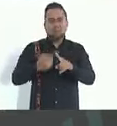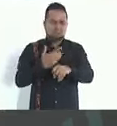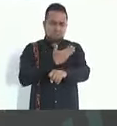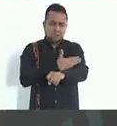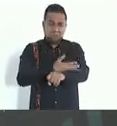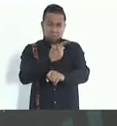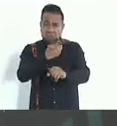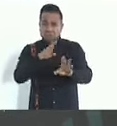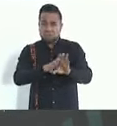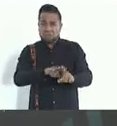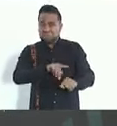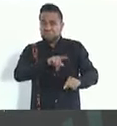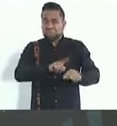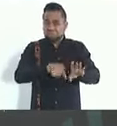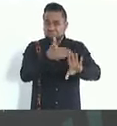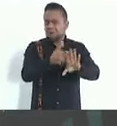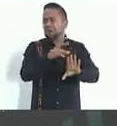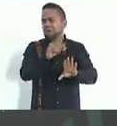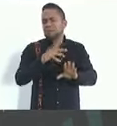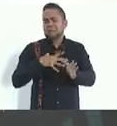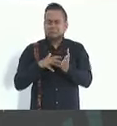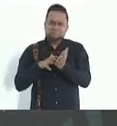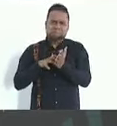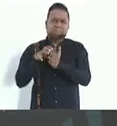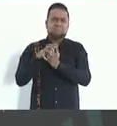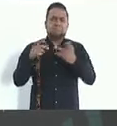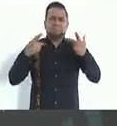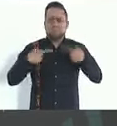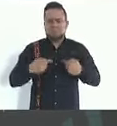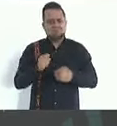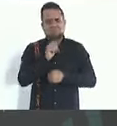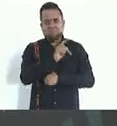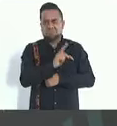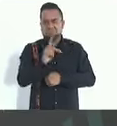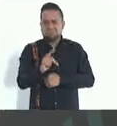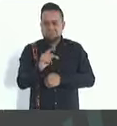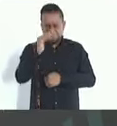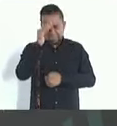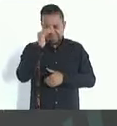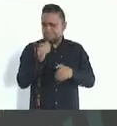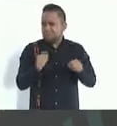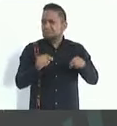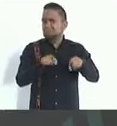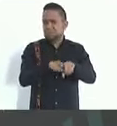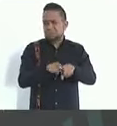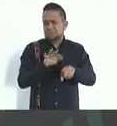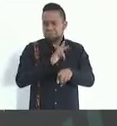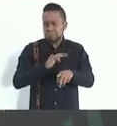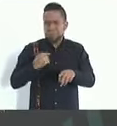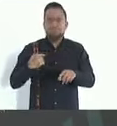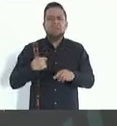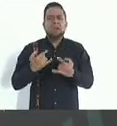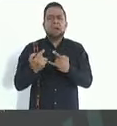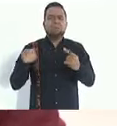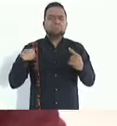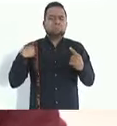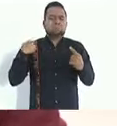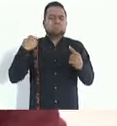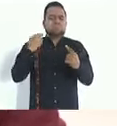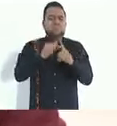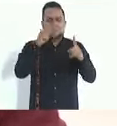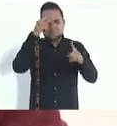Madero y de millones de mexicanos que a lo largo de nuestra historia